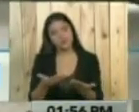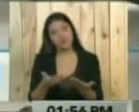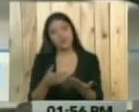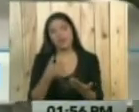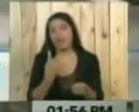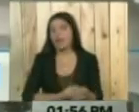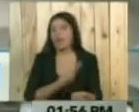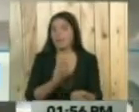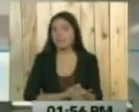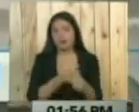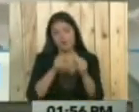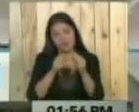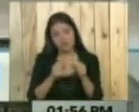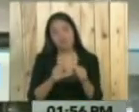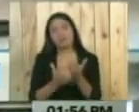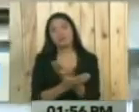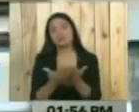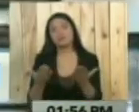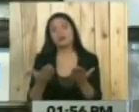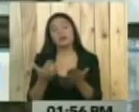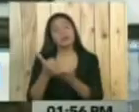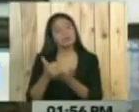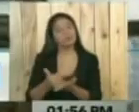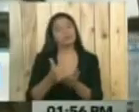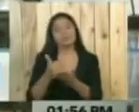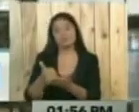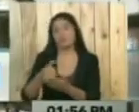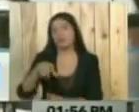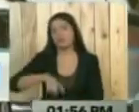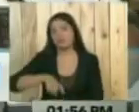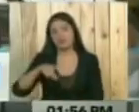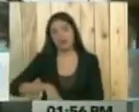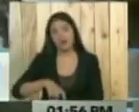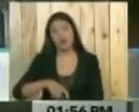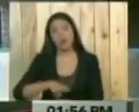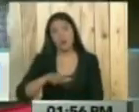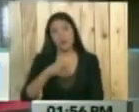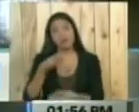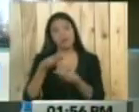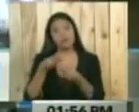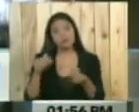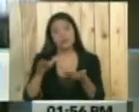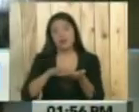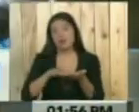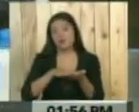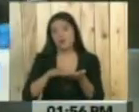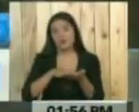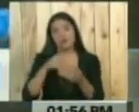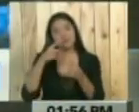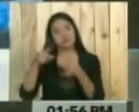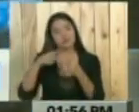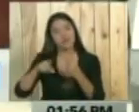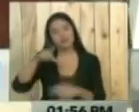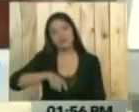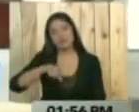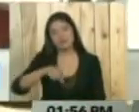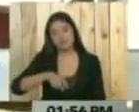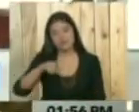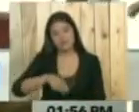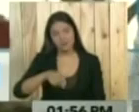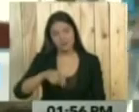hermano, y seguir brindando toda la cooperación que sea necesaria para resolver las necesidades que